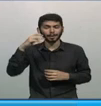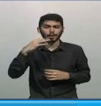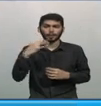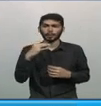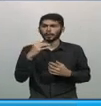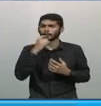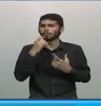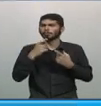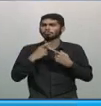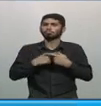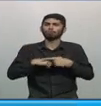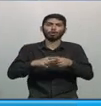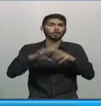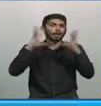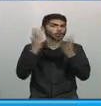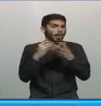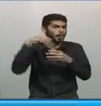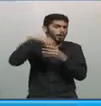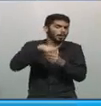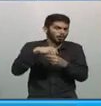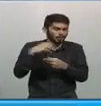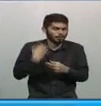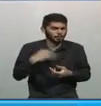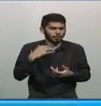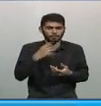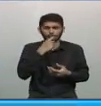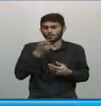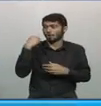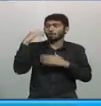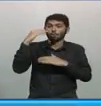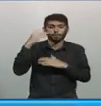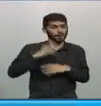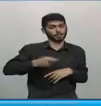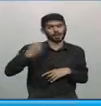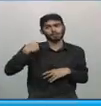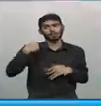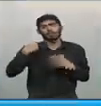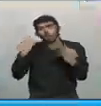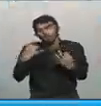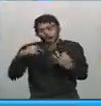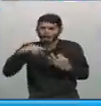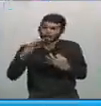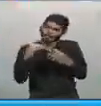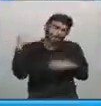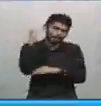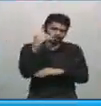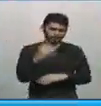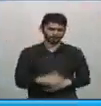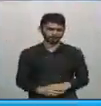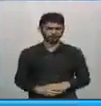internacional. Hemos hecho muy buena Copa en la Copa pasada, pero bueno, ahora hay que apuntar un poquito más alto.